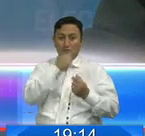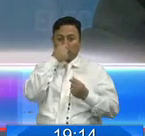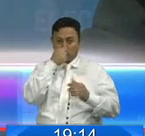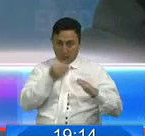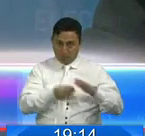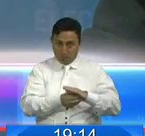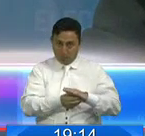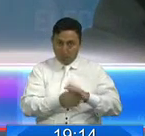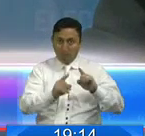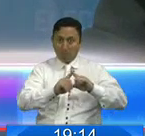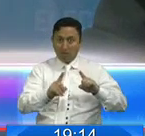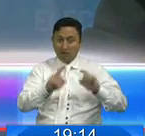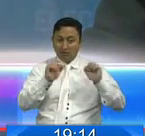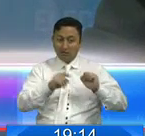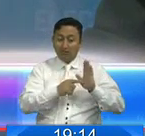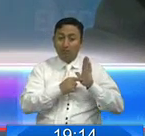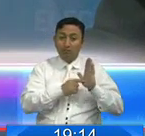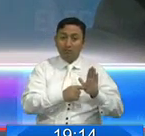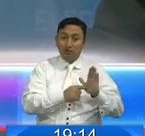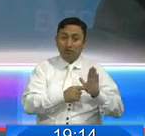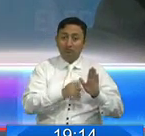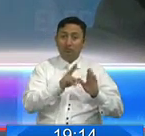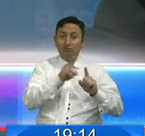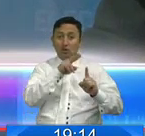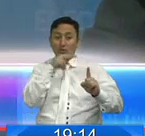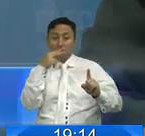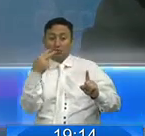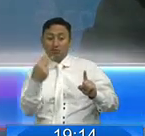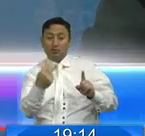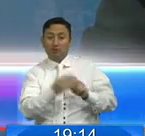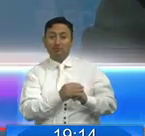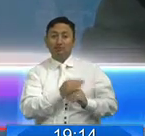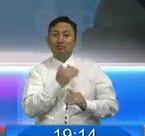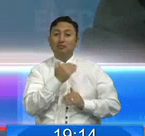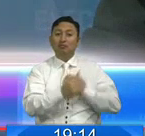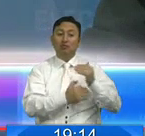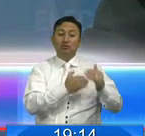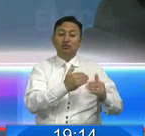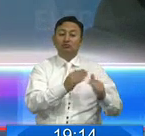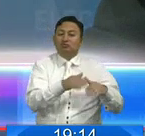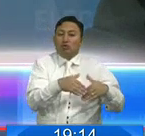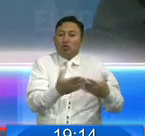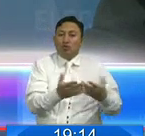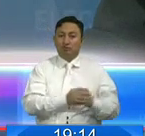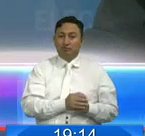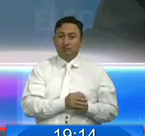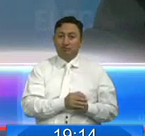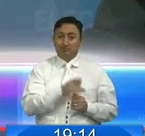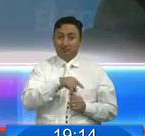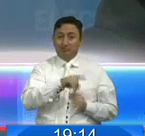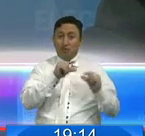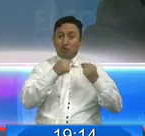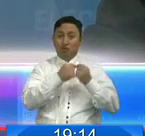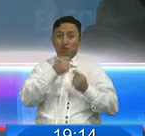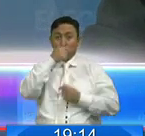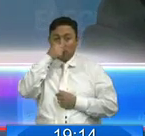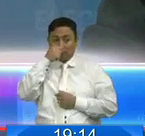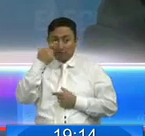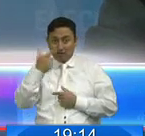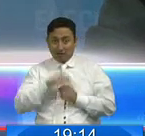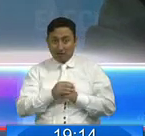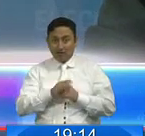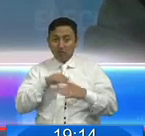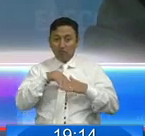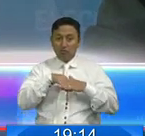sí una visión cualitativa de los procesos con los cuales el narcotráfico está infiltrando la